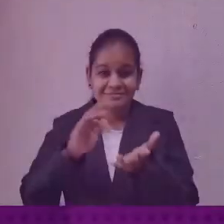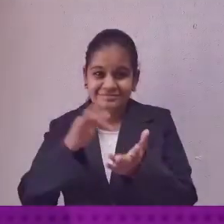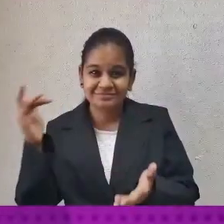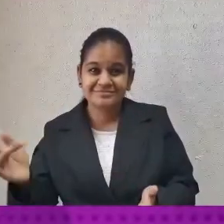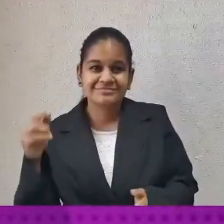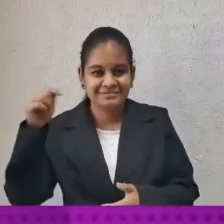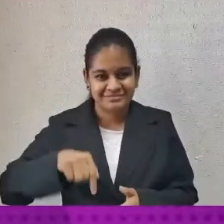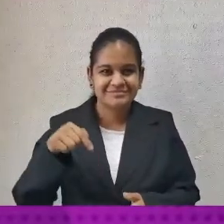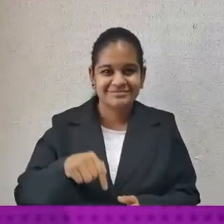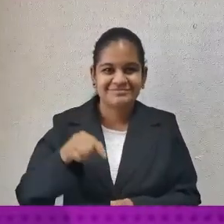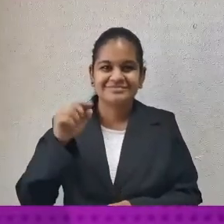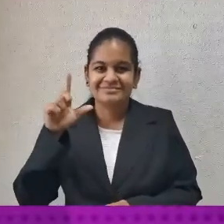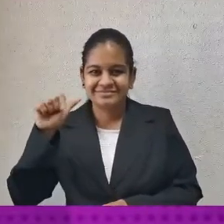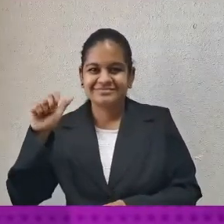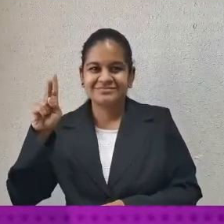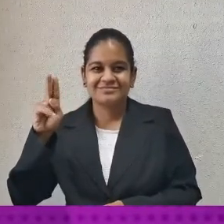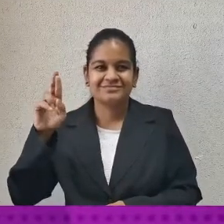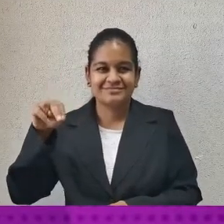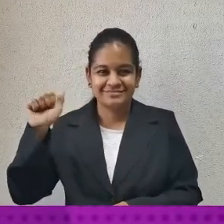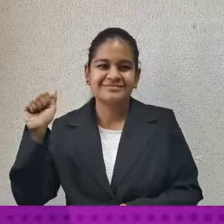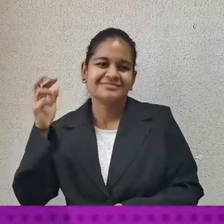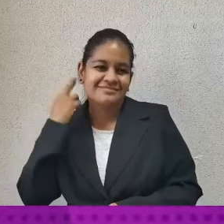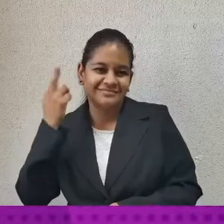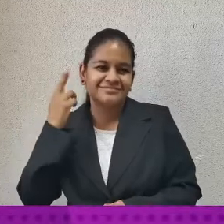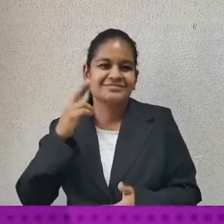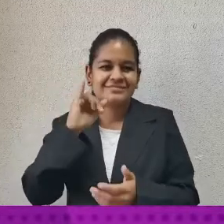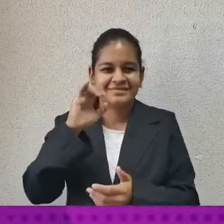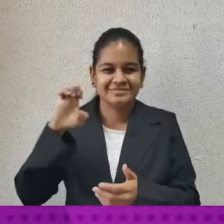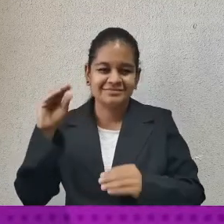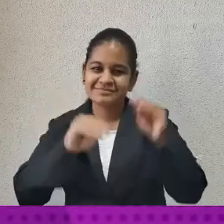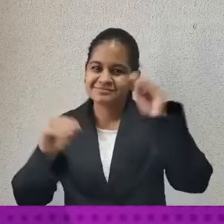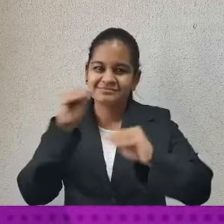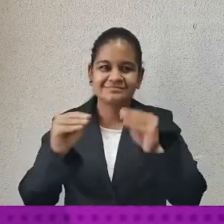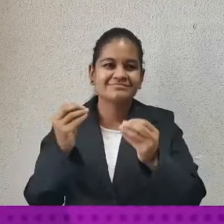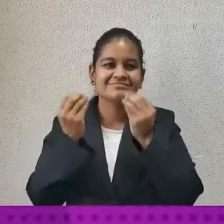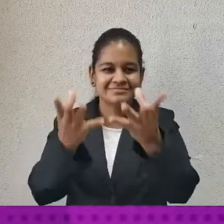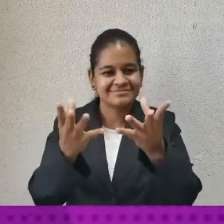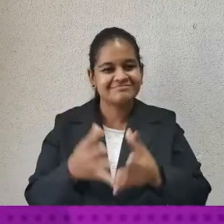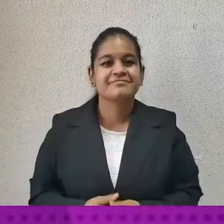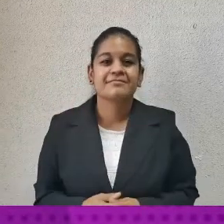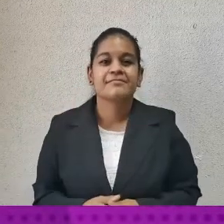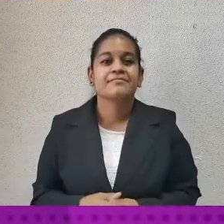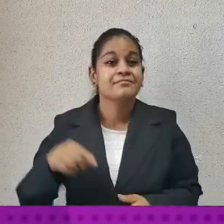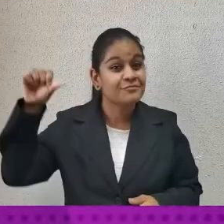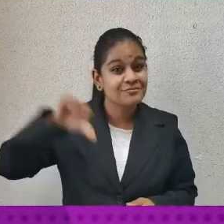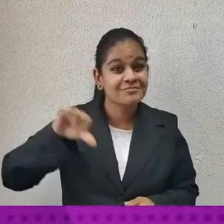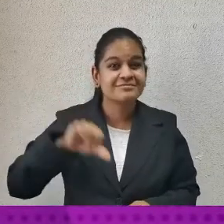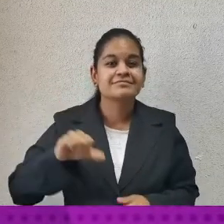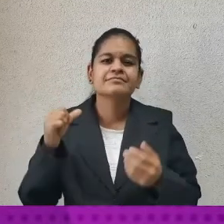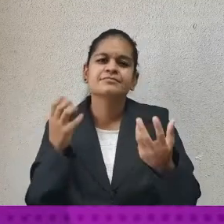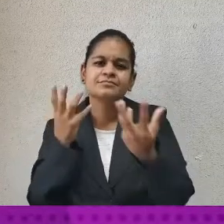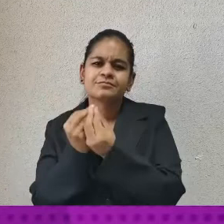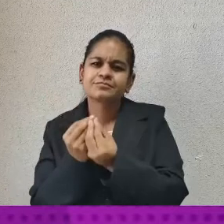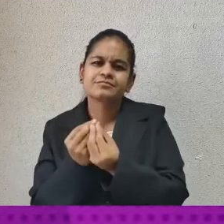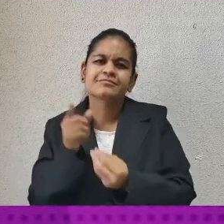Muchas gracias por continuar con nosotros. Está usted en La Urna, producción del Instituto Electoral de Coahuila, con este programa de radio y televisión. Y el día de hoy